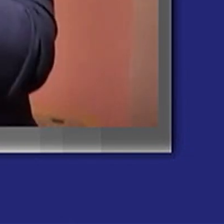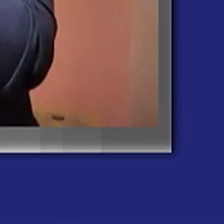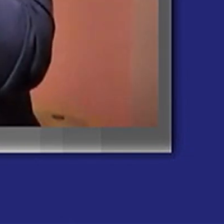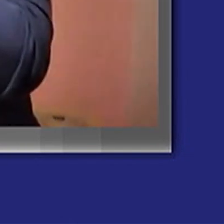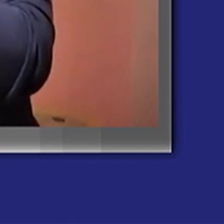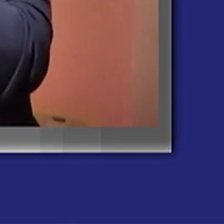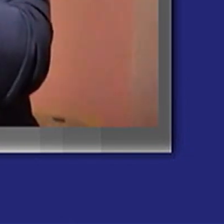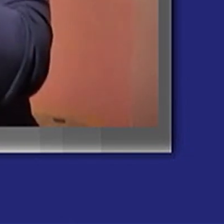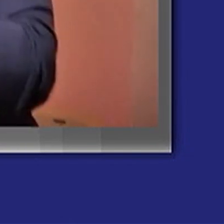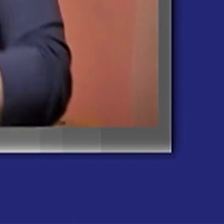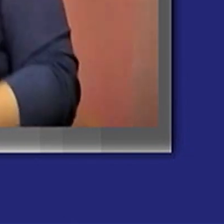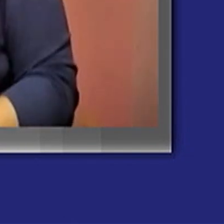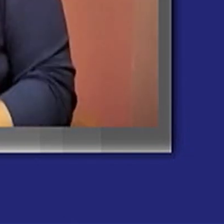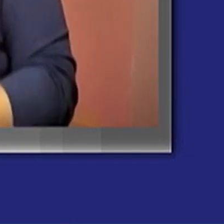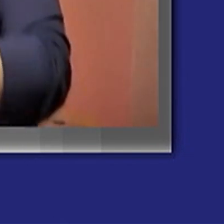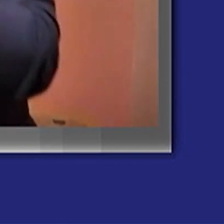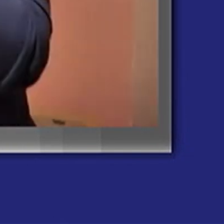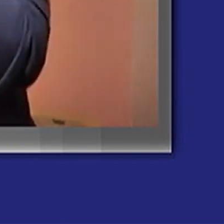cuidados,